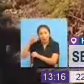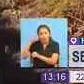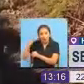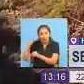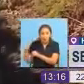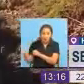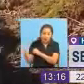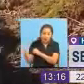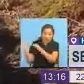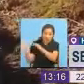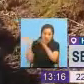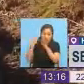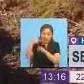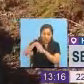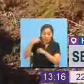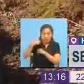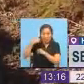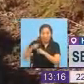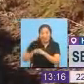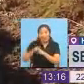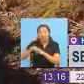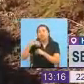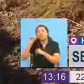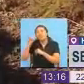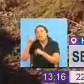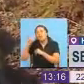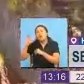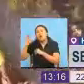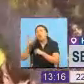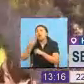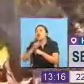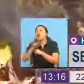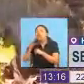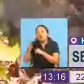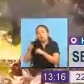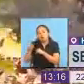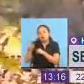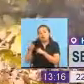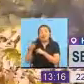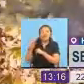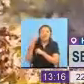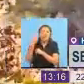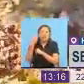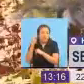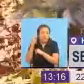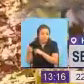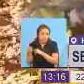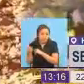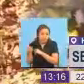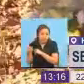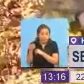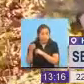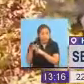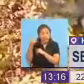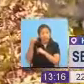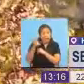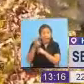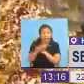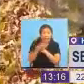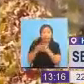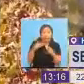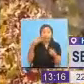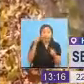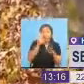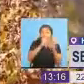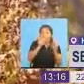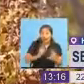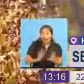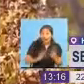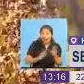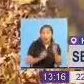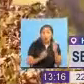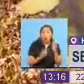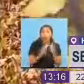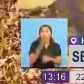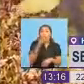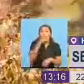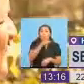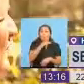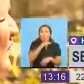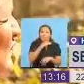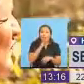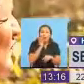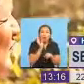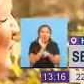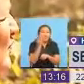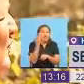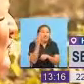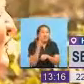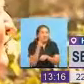Malbec, pero su origen es Cot, es un origen francés, digamos. Acá no hacemos un vino afrancesado, hacemos